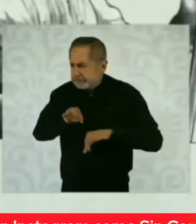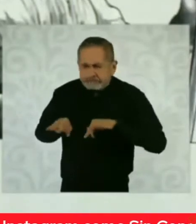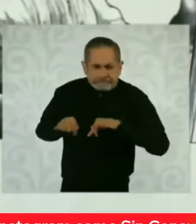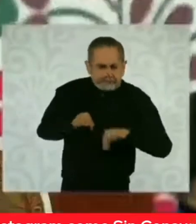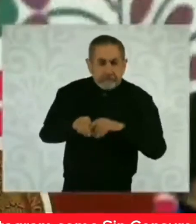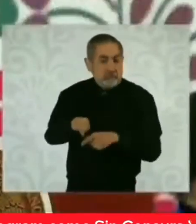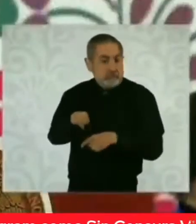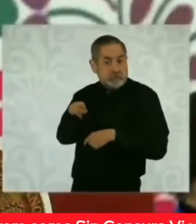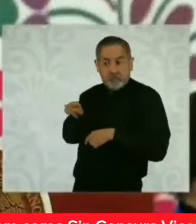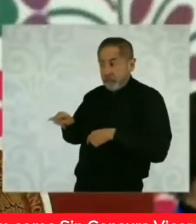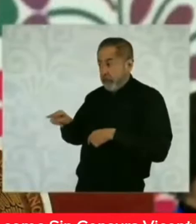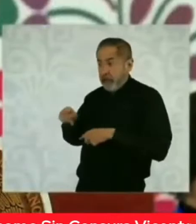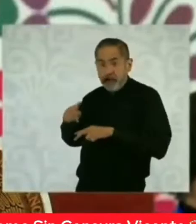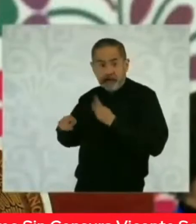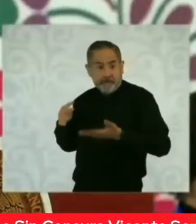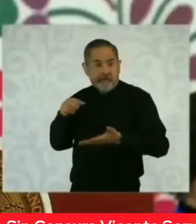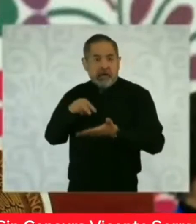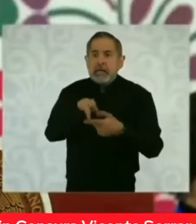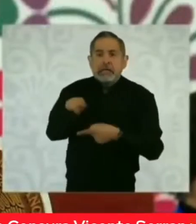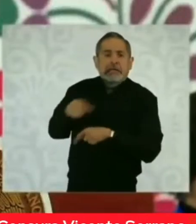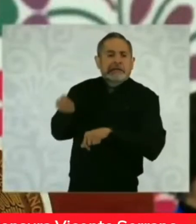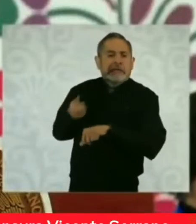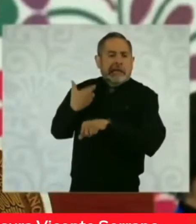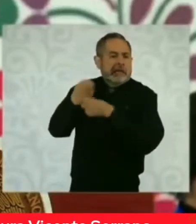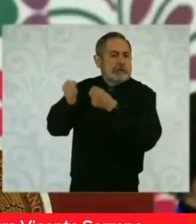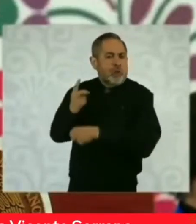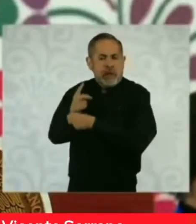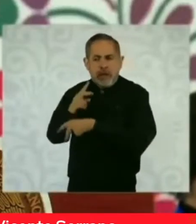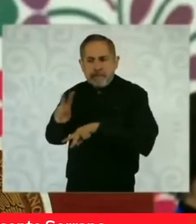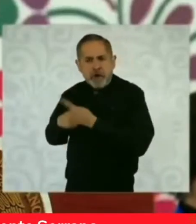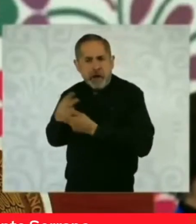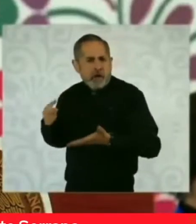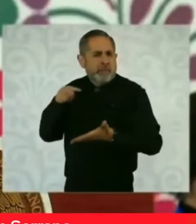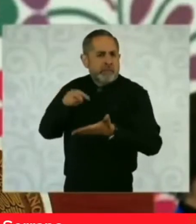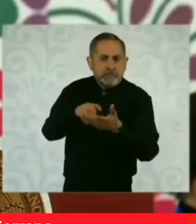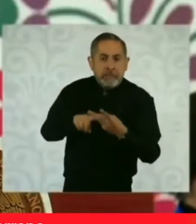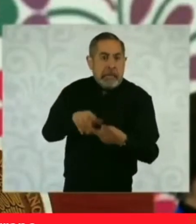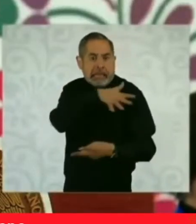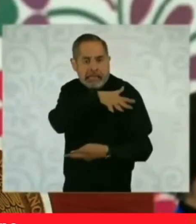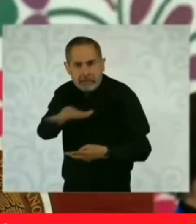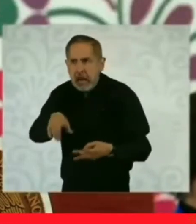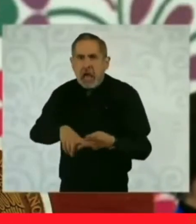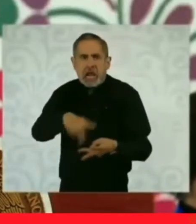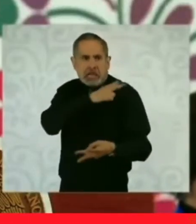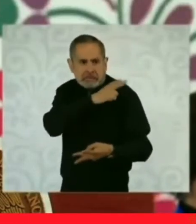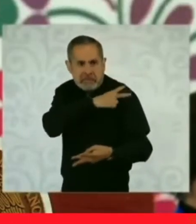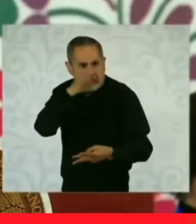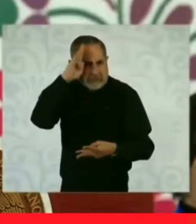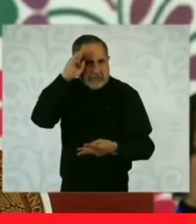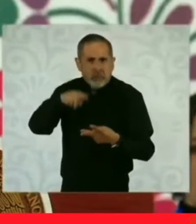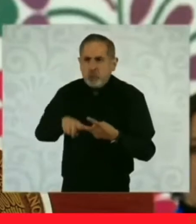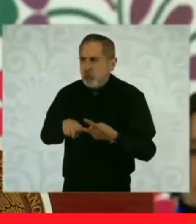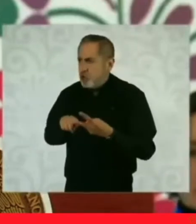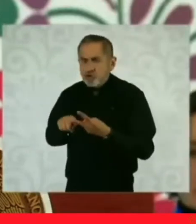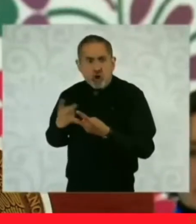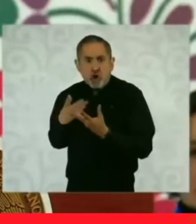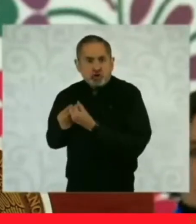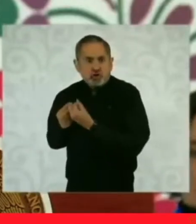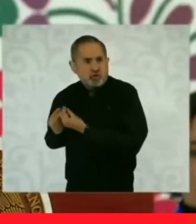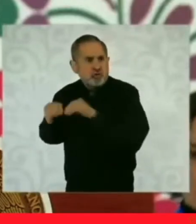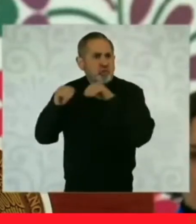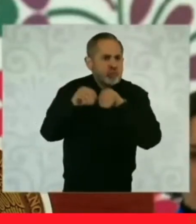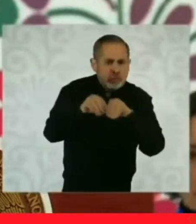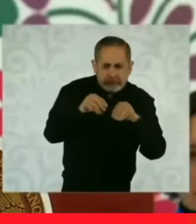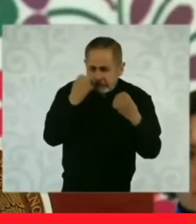Ha estado ahí el secretario de Seguridad, el general secretario, el almirante. Ellos